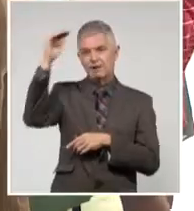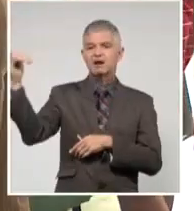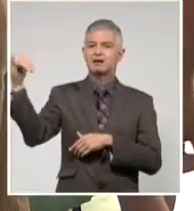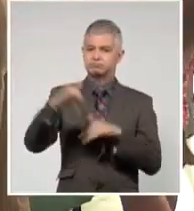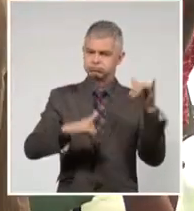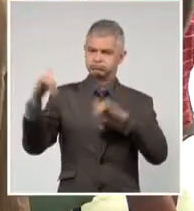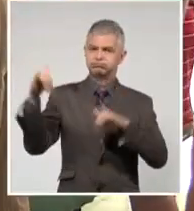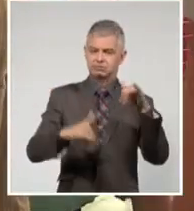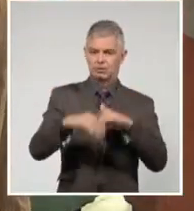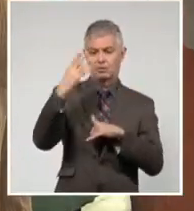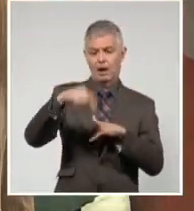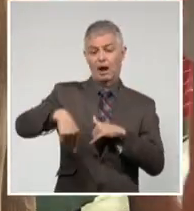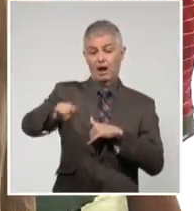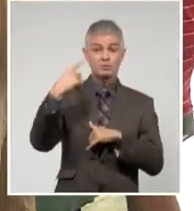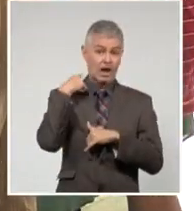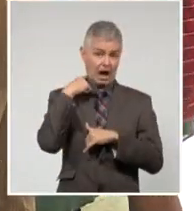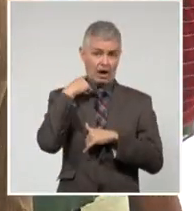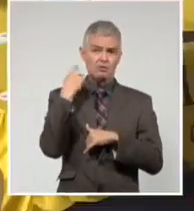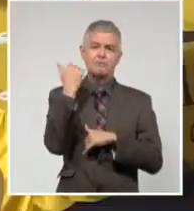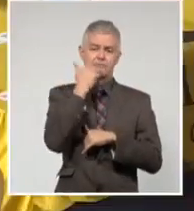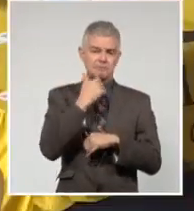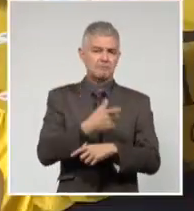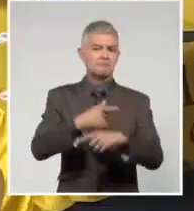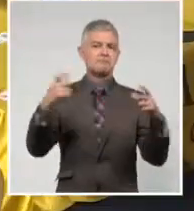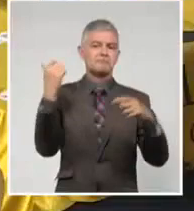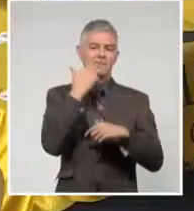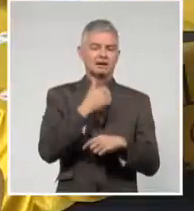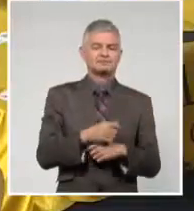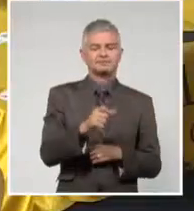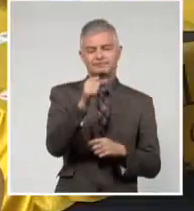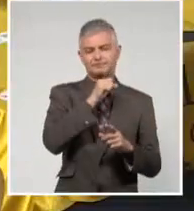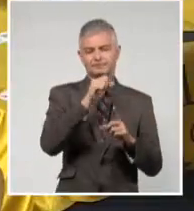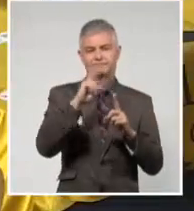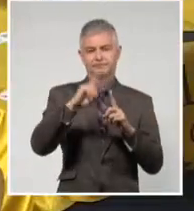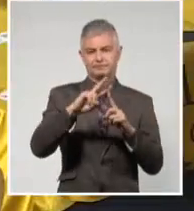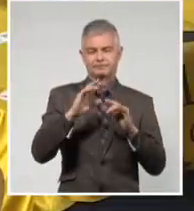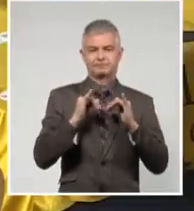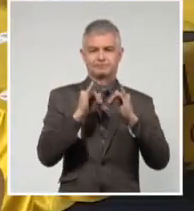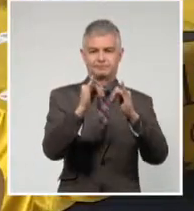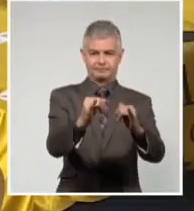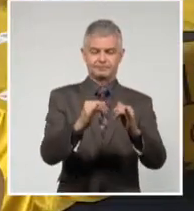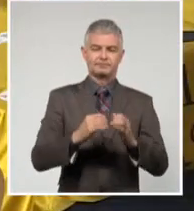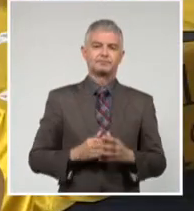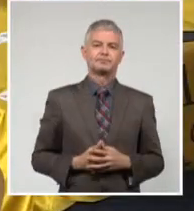en los próximos años. Melvin Joel, Sistema Informativo de la Televisión Cubana.